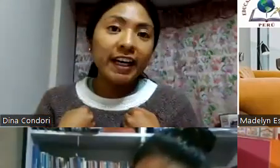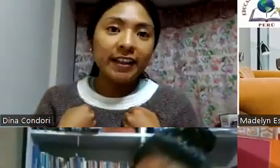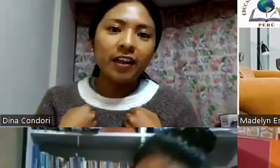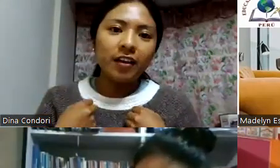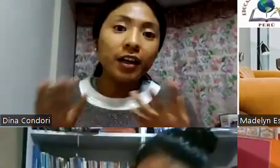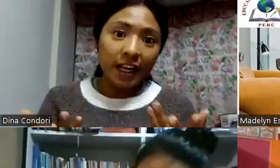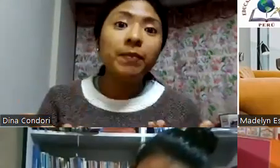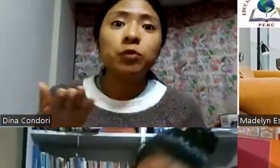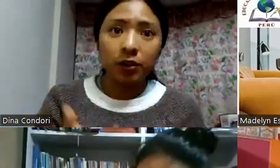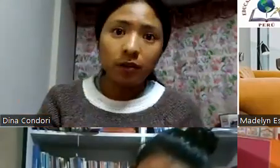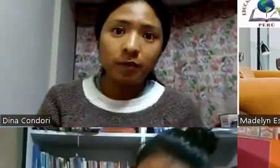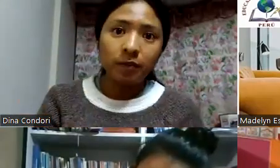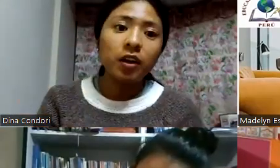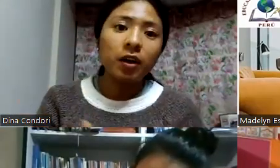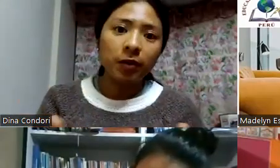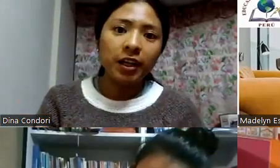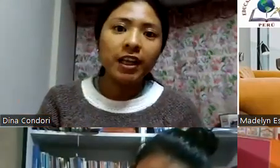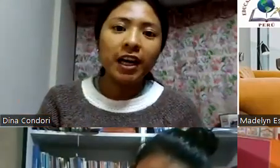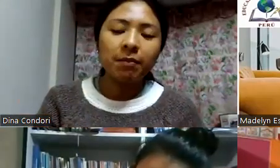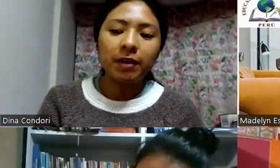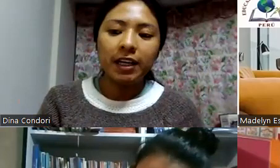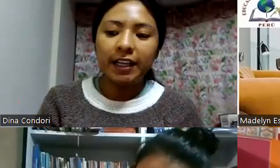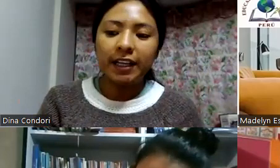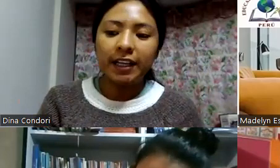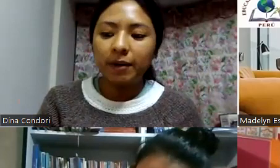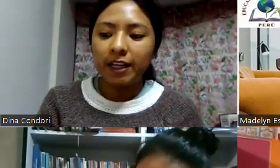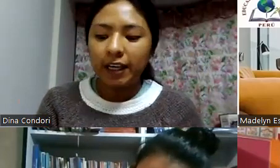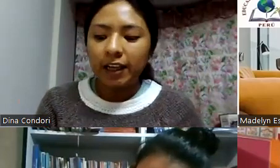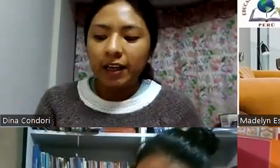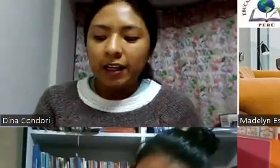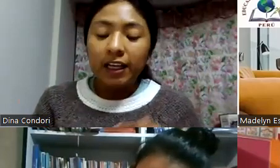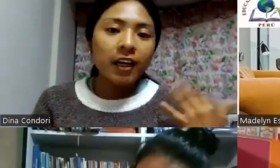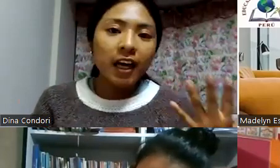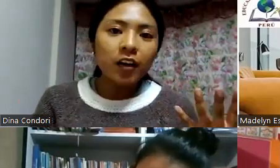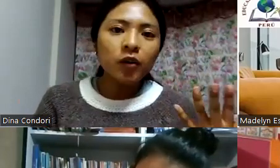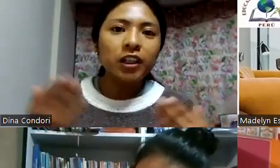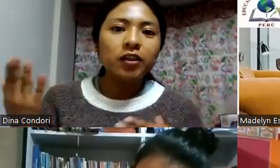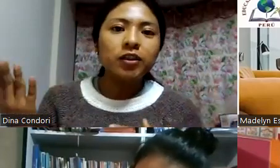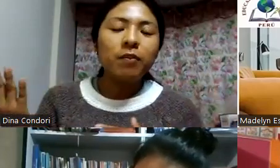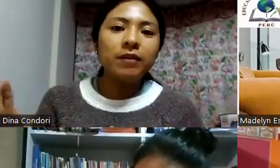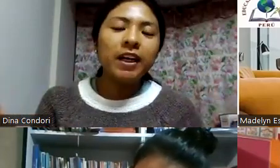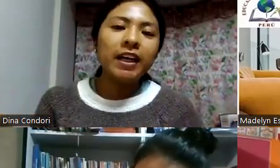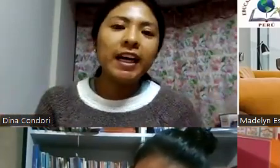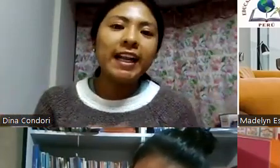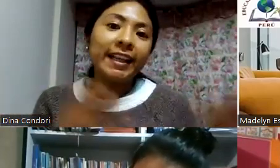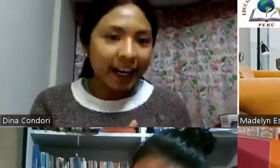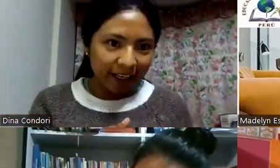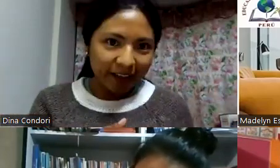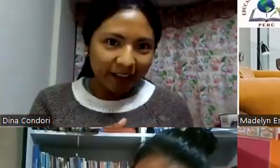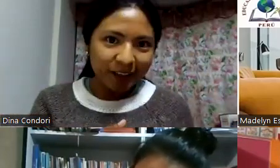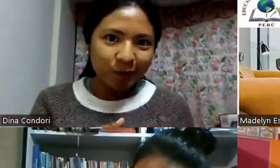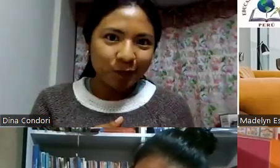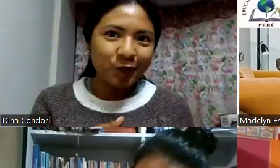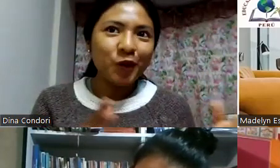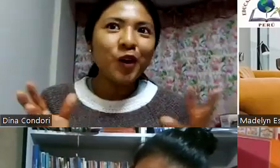sentimientos que él tiene, ¿no? Que es la persuasión, una buena arma del debate. Y Keiko utilizó más bien el